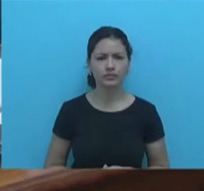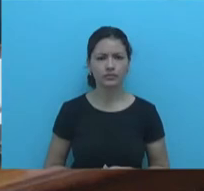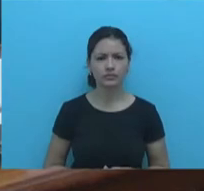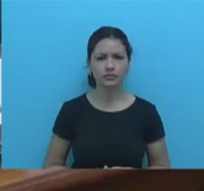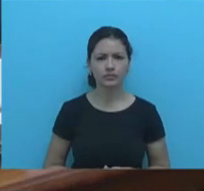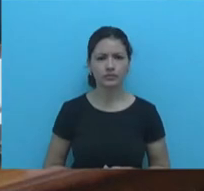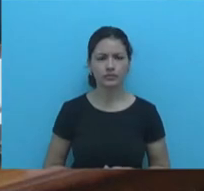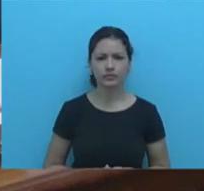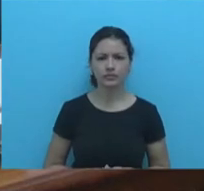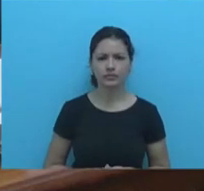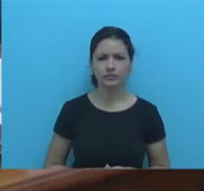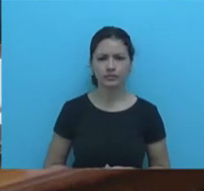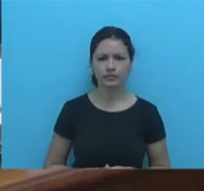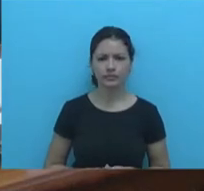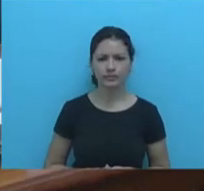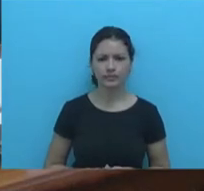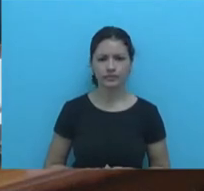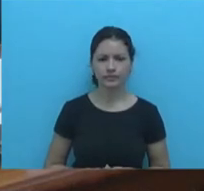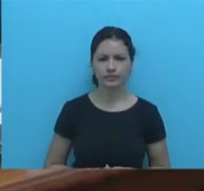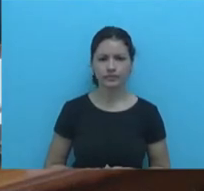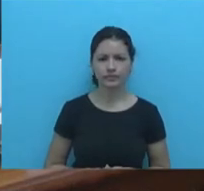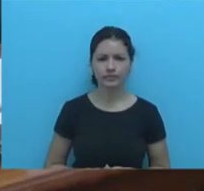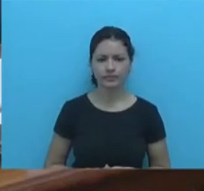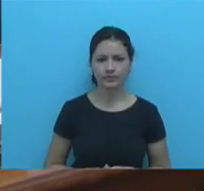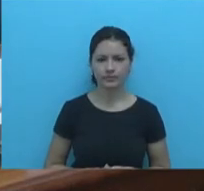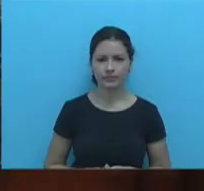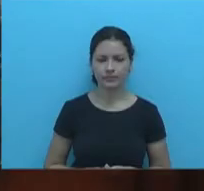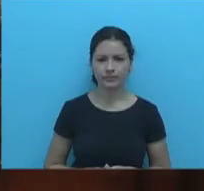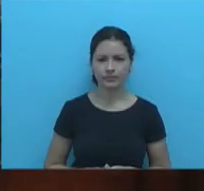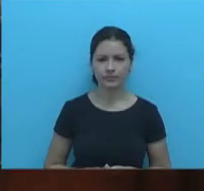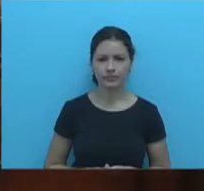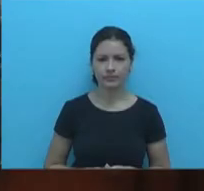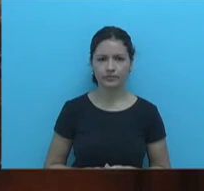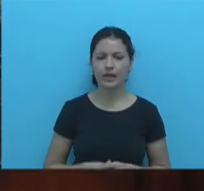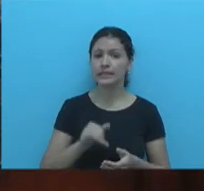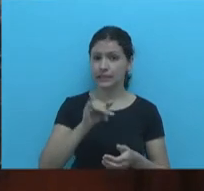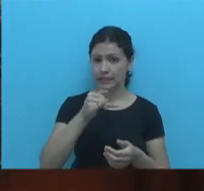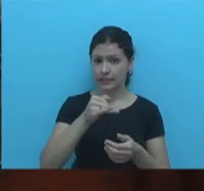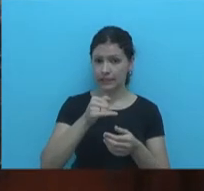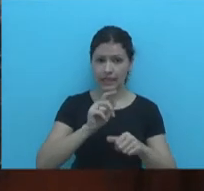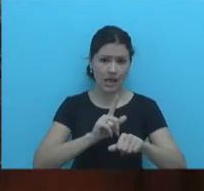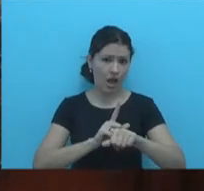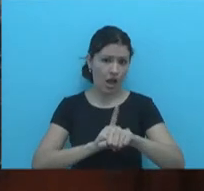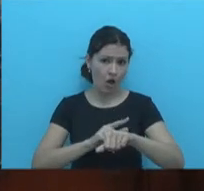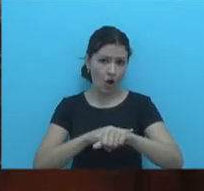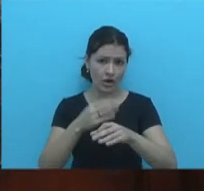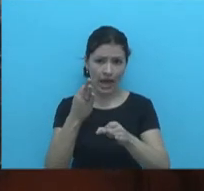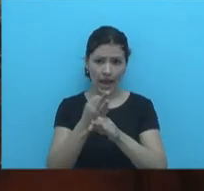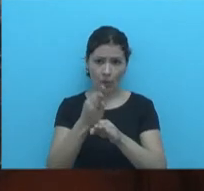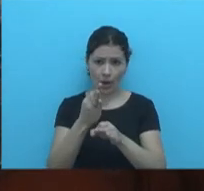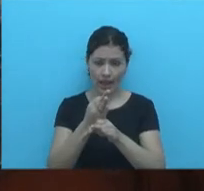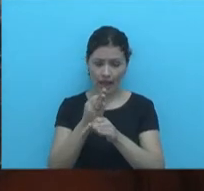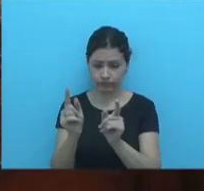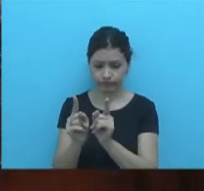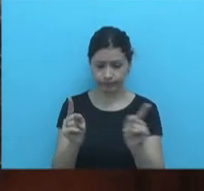Sí, tiene la palabra el diputado. Sí, sería así como decís vos, funcionaría entre todo el horario. Dos preguntas habían hecho,